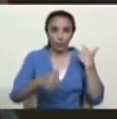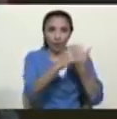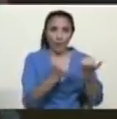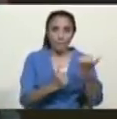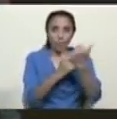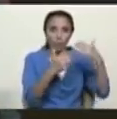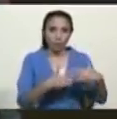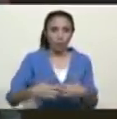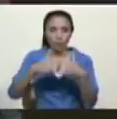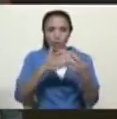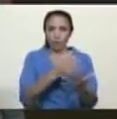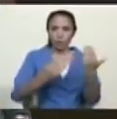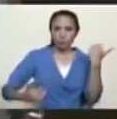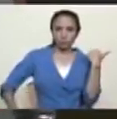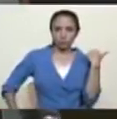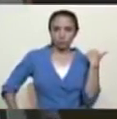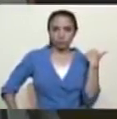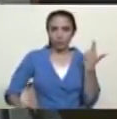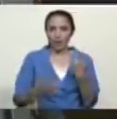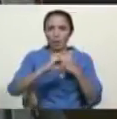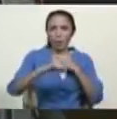Unidos un prófugo de la justicia.